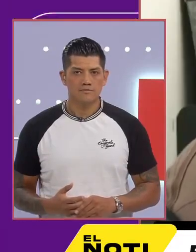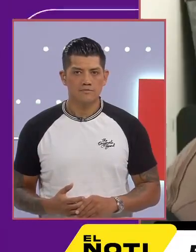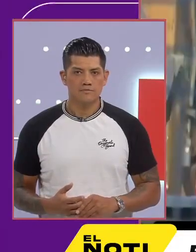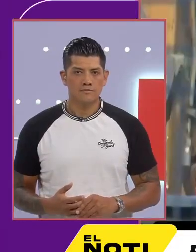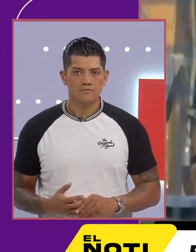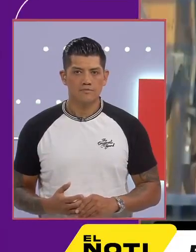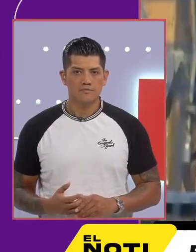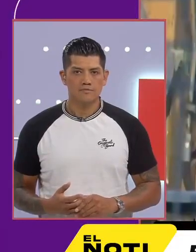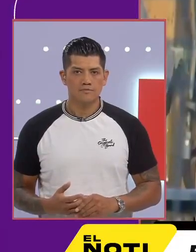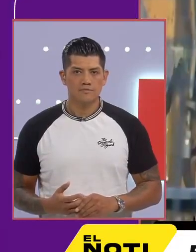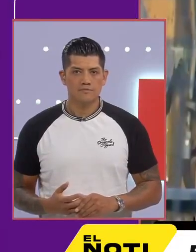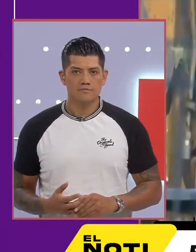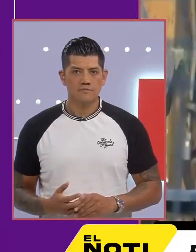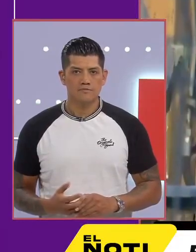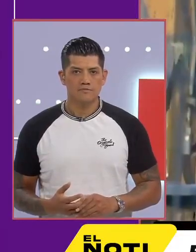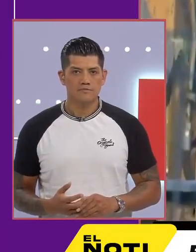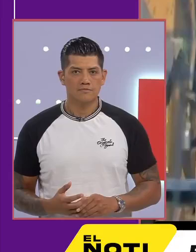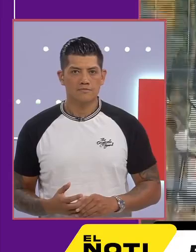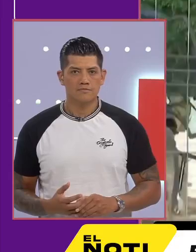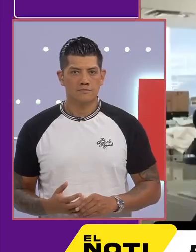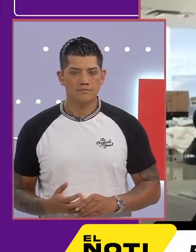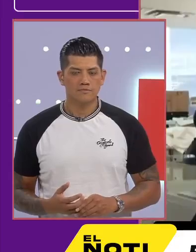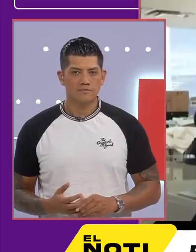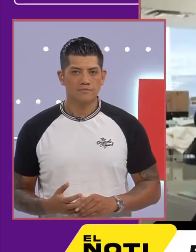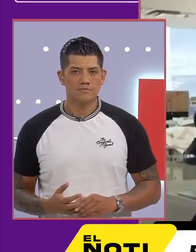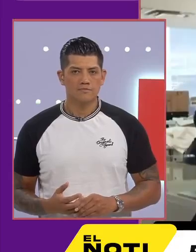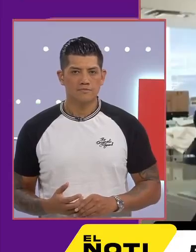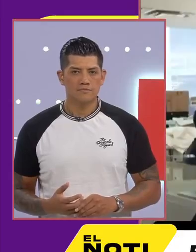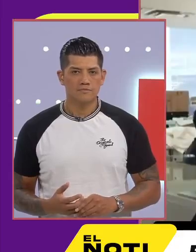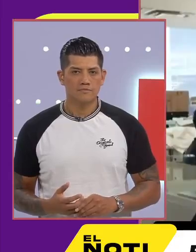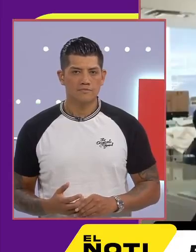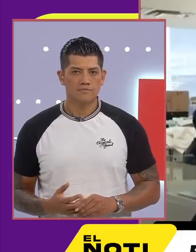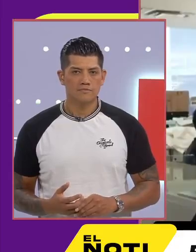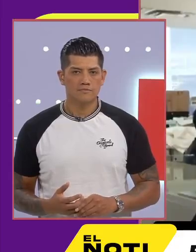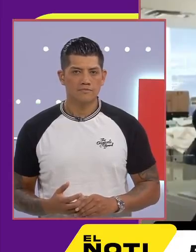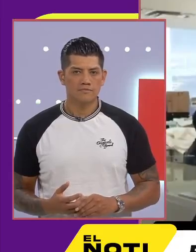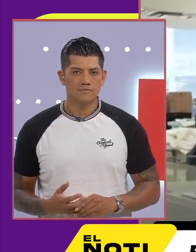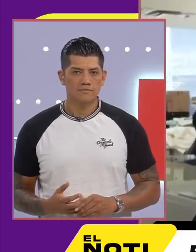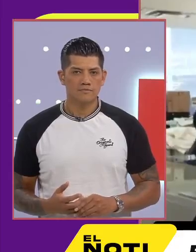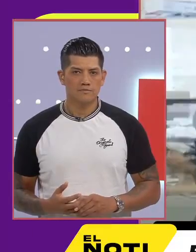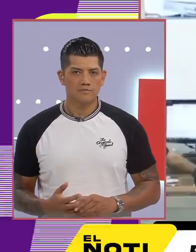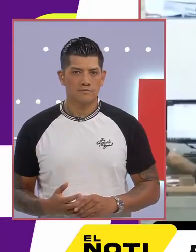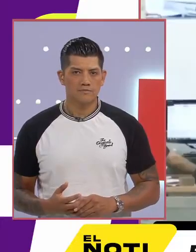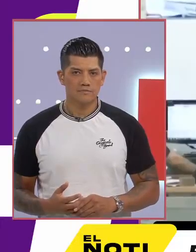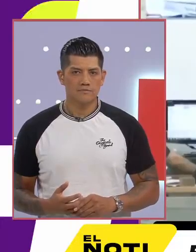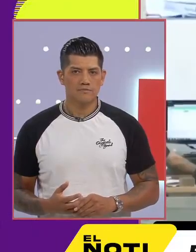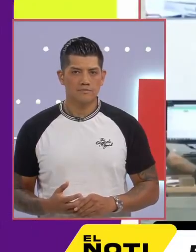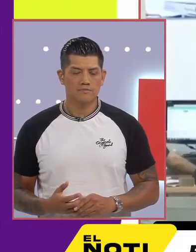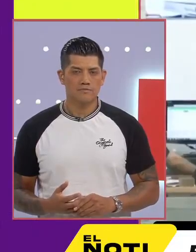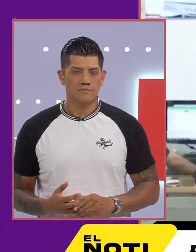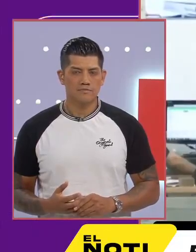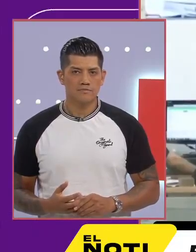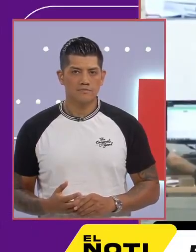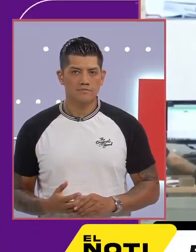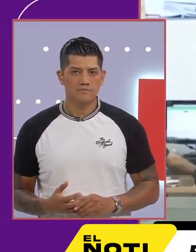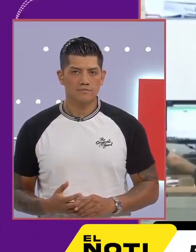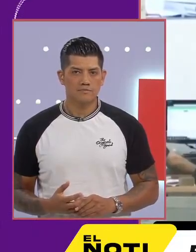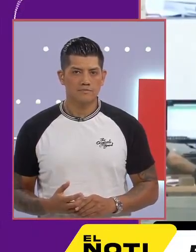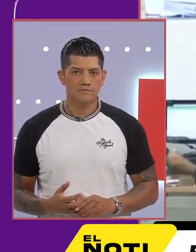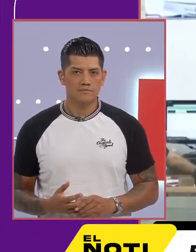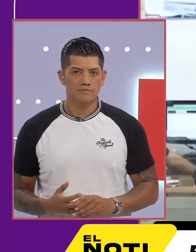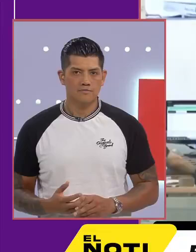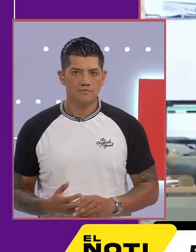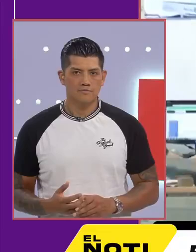trabajadores en empresas privadas. Esa es como la figura que viene en el periodo neoliberal y que en el fondo lo que se está tratando un poco es